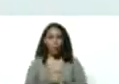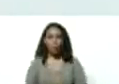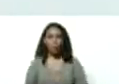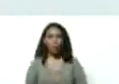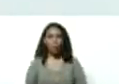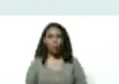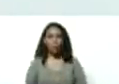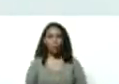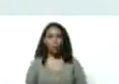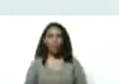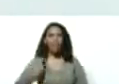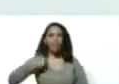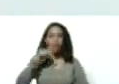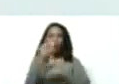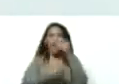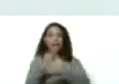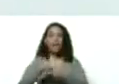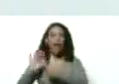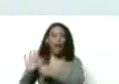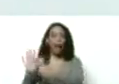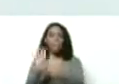Tenemos que dar el ejemplo.